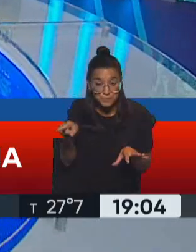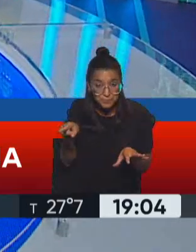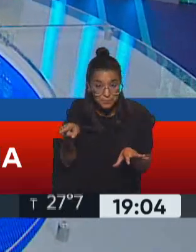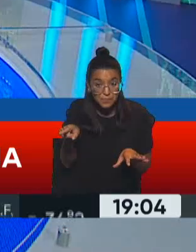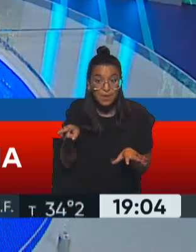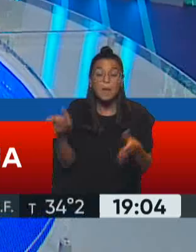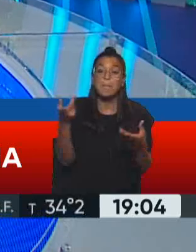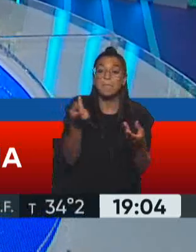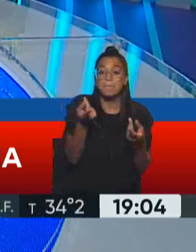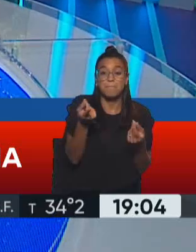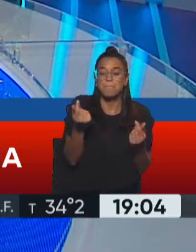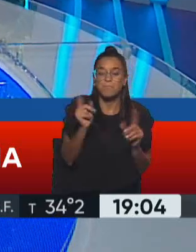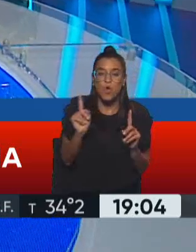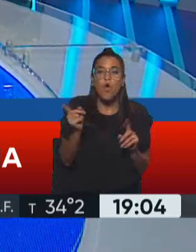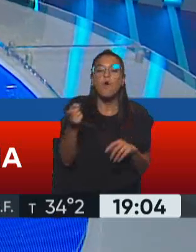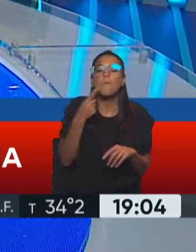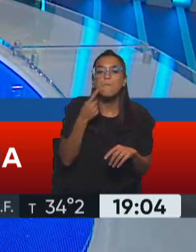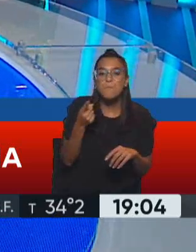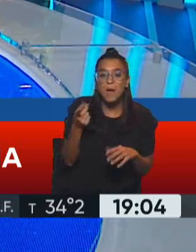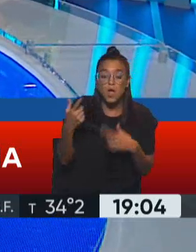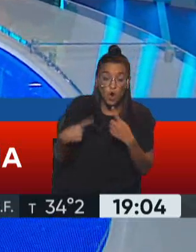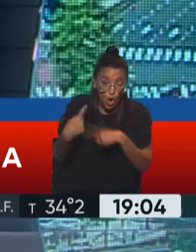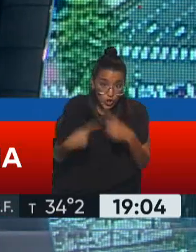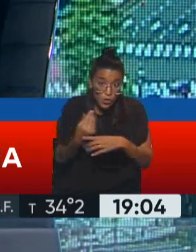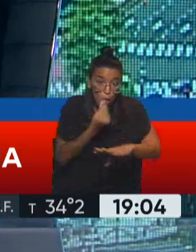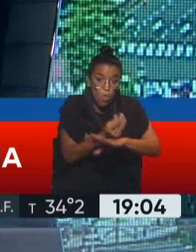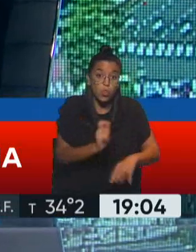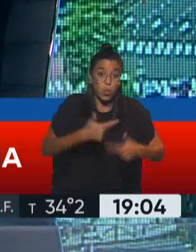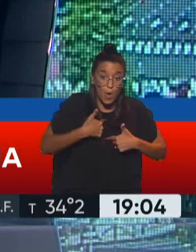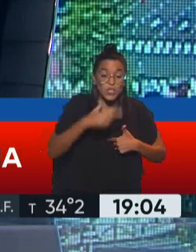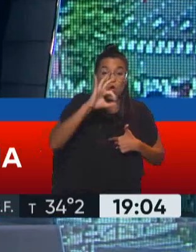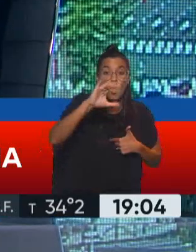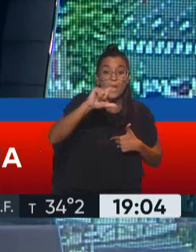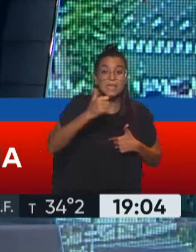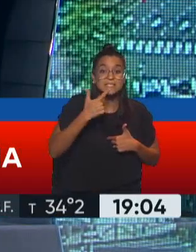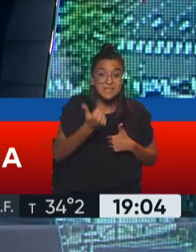su patrimonio. Él blanqueó que sigue siendo dueño de Ocasa